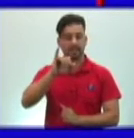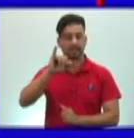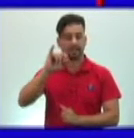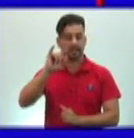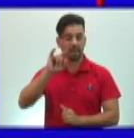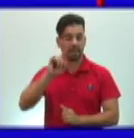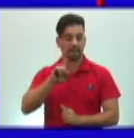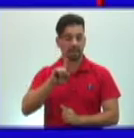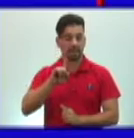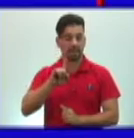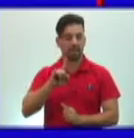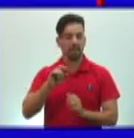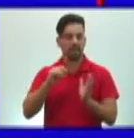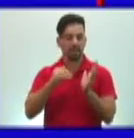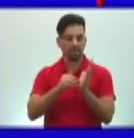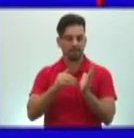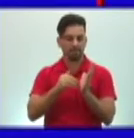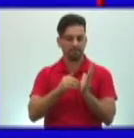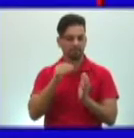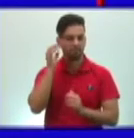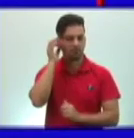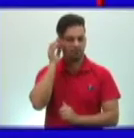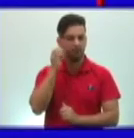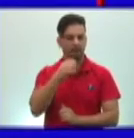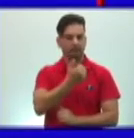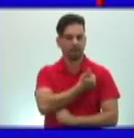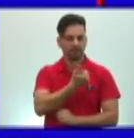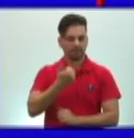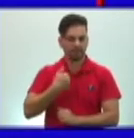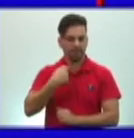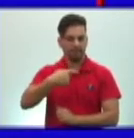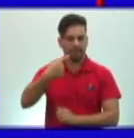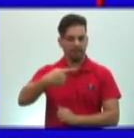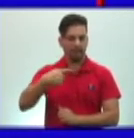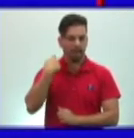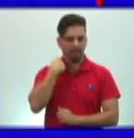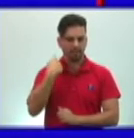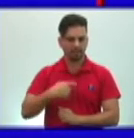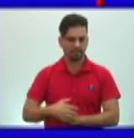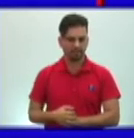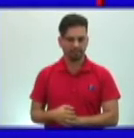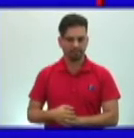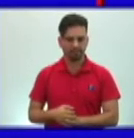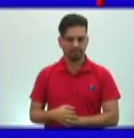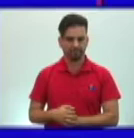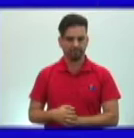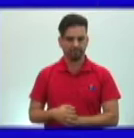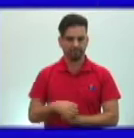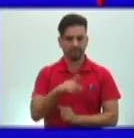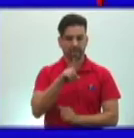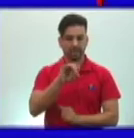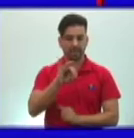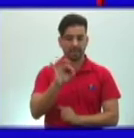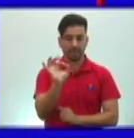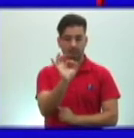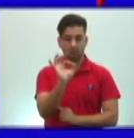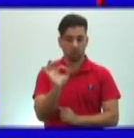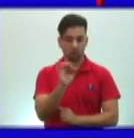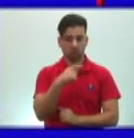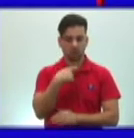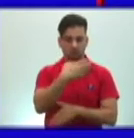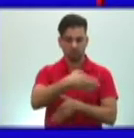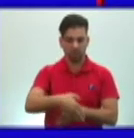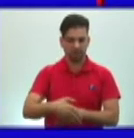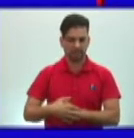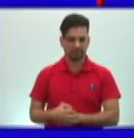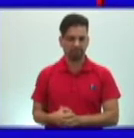féminas son objetos de violencia que le cuesta la vida, el 17% de las muertes violentas. Y en este sentido,